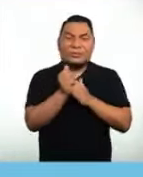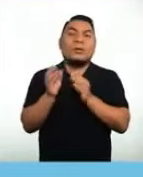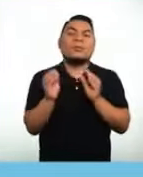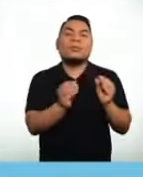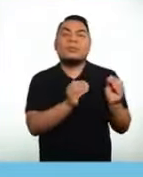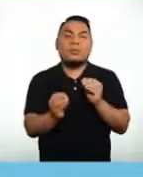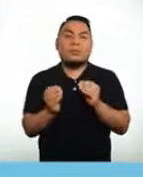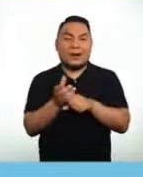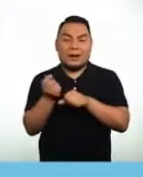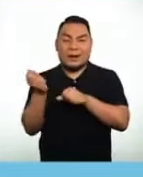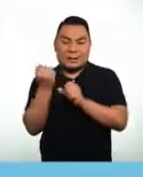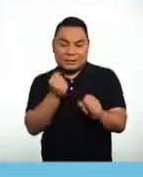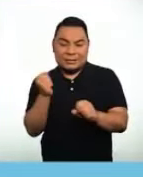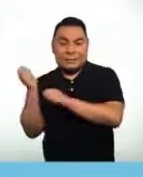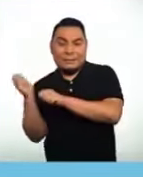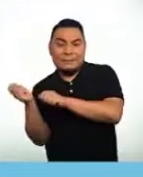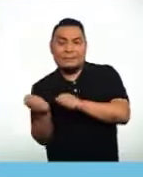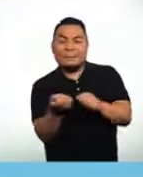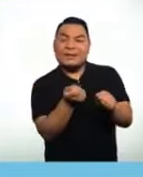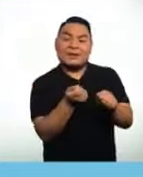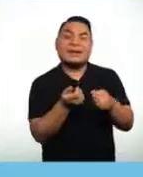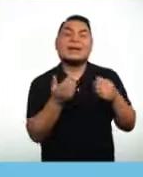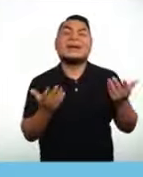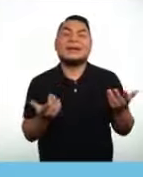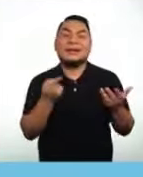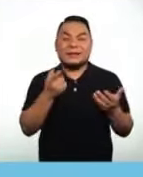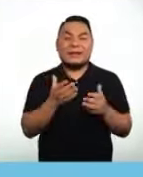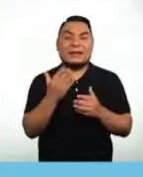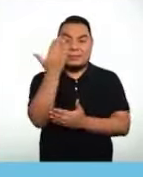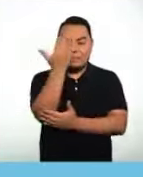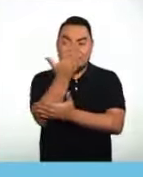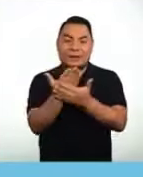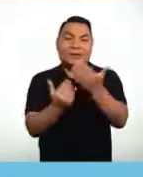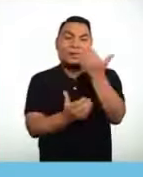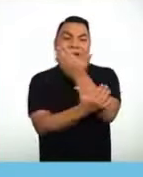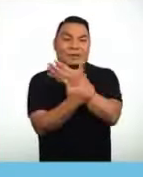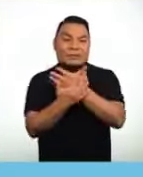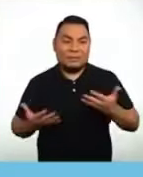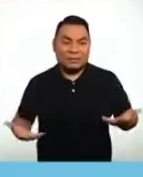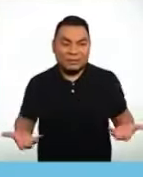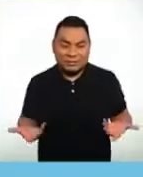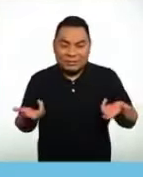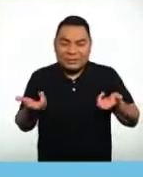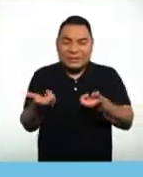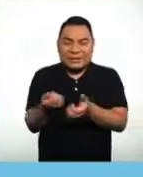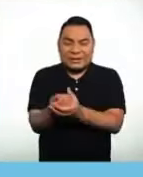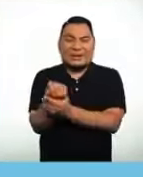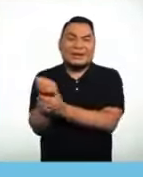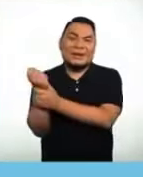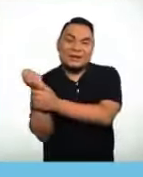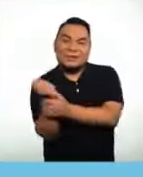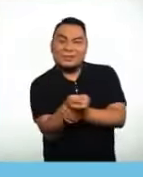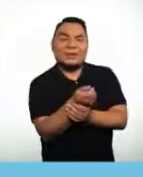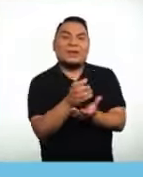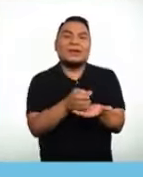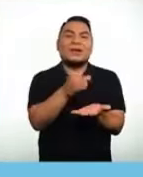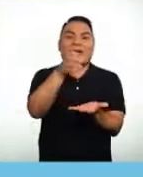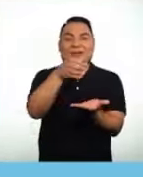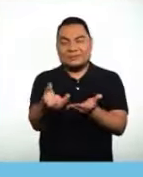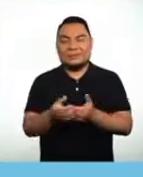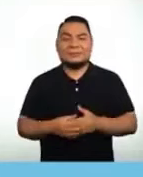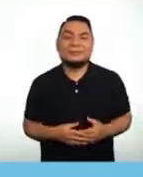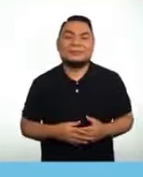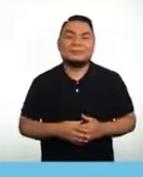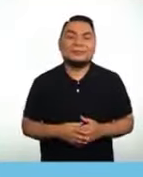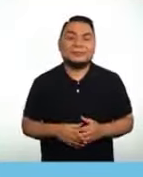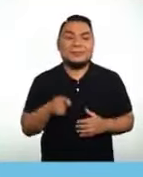pueden orientar el movimiento del palo de escoba usando la técnica mano sobre mano para que así logre tumbar